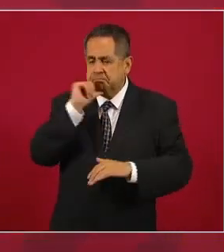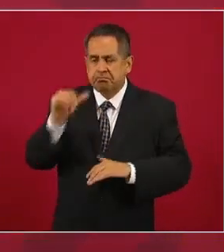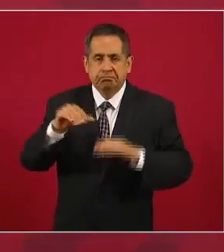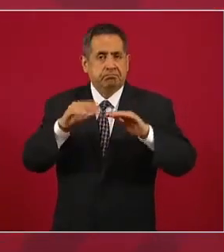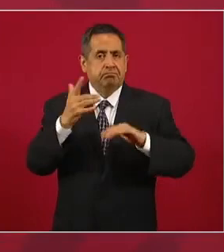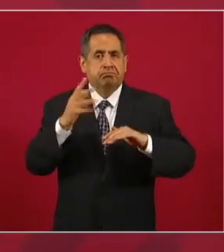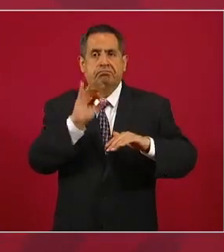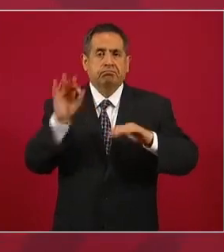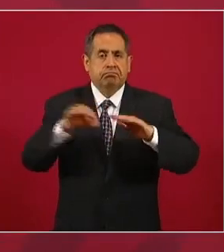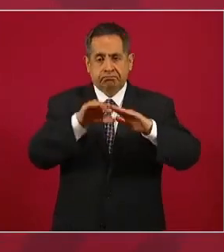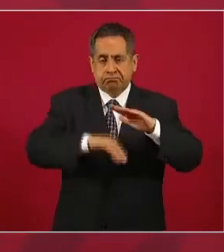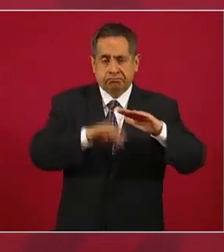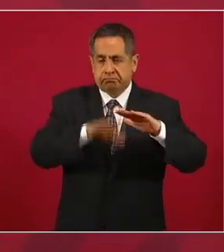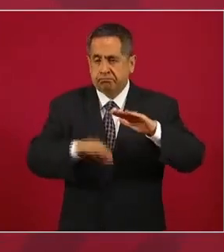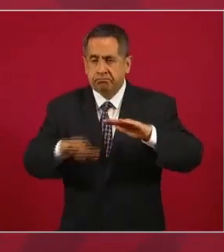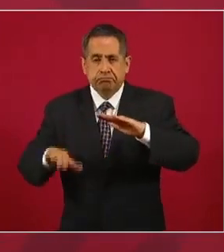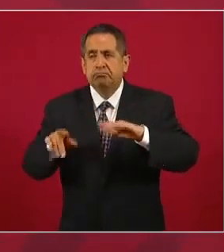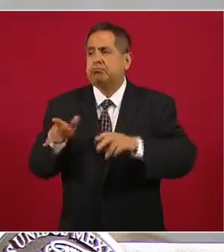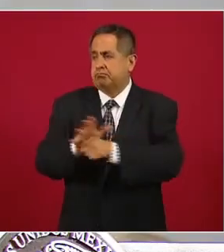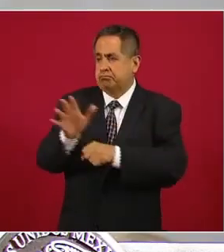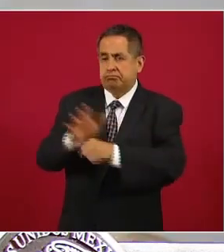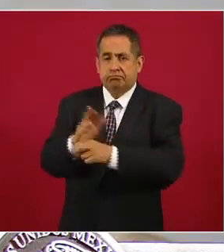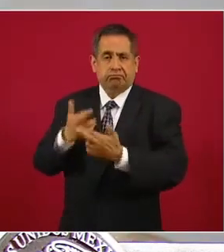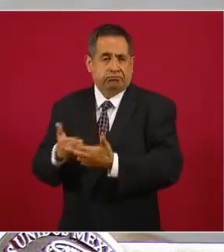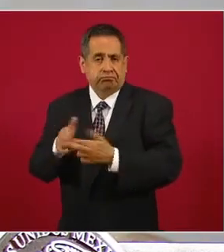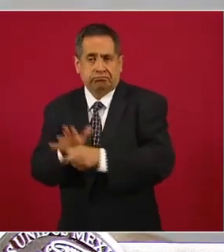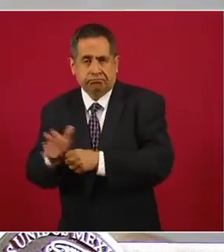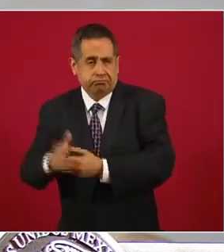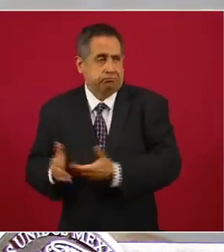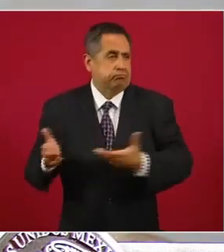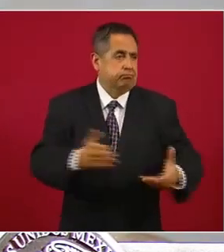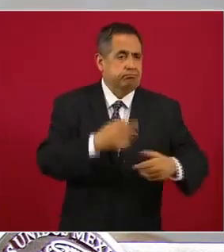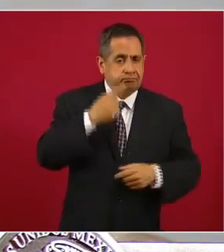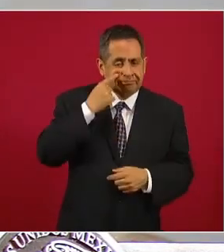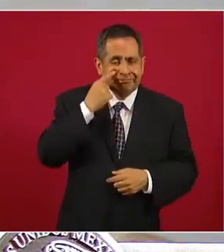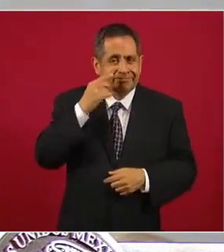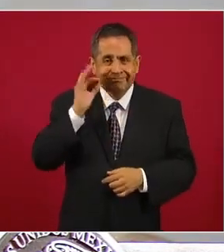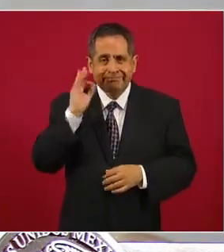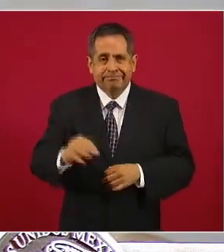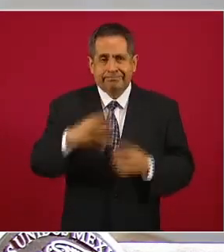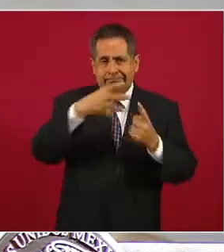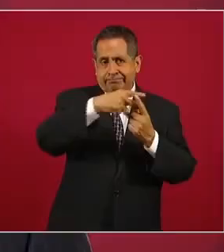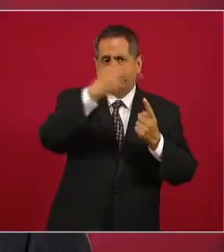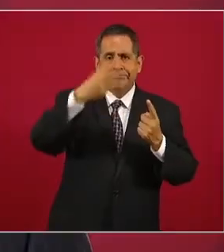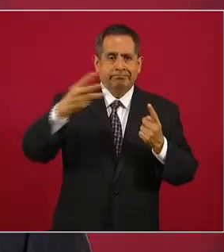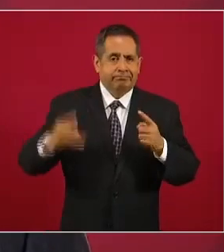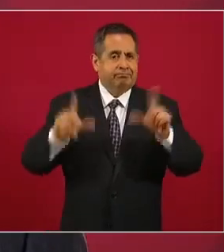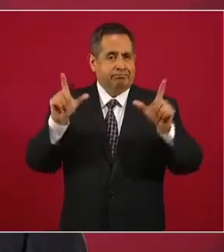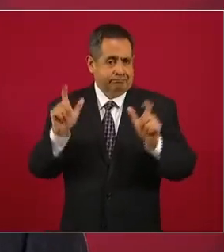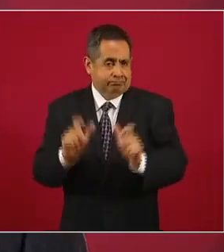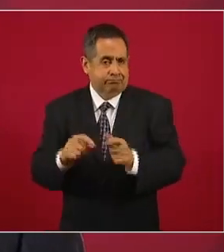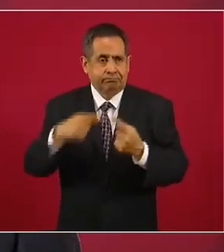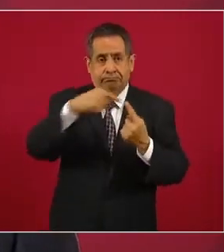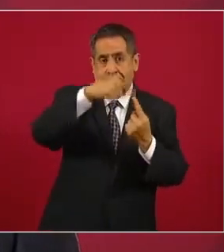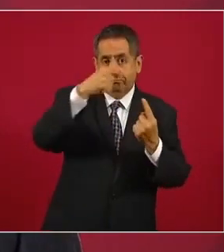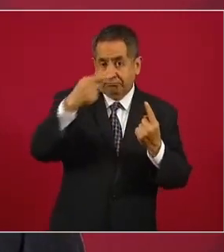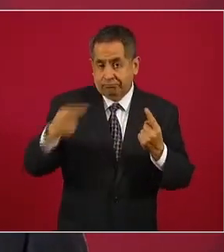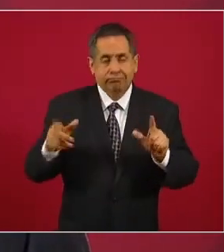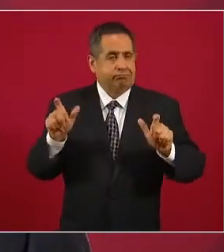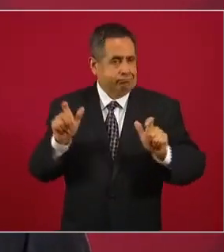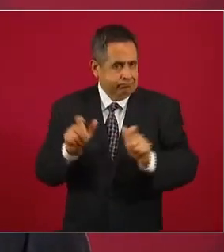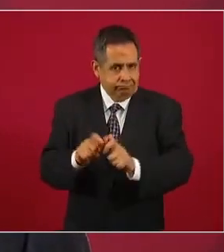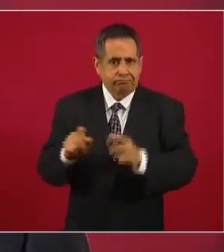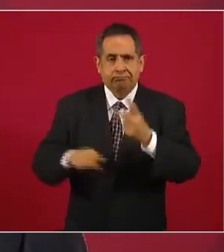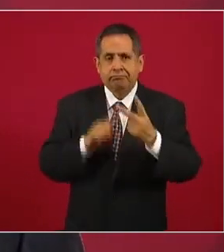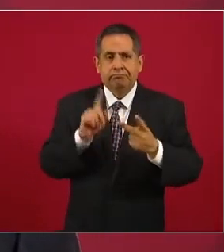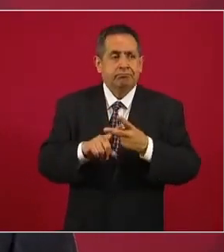indicadores son consistentes, la ocupación hospitalaria, la ocupación de camas de medicina crítica, el